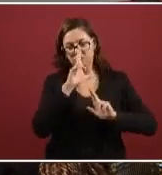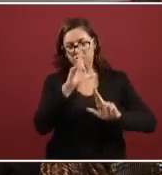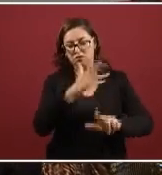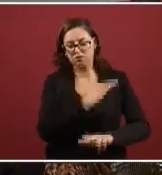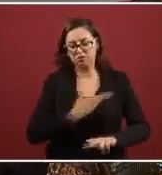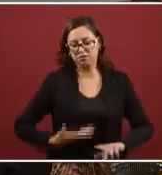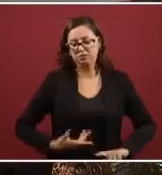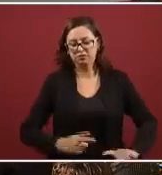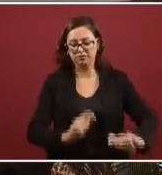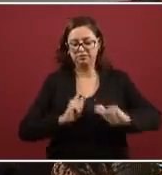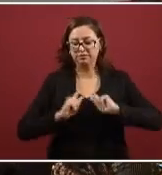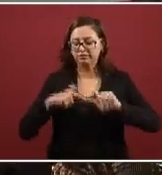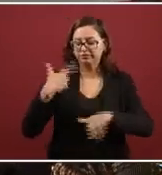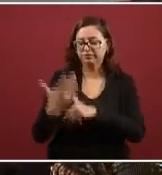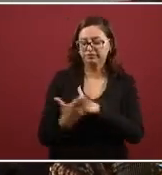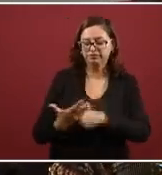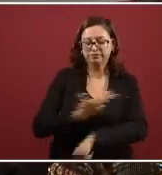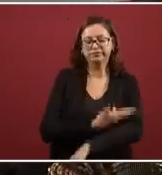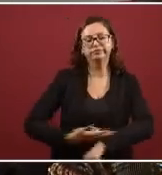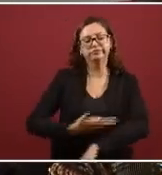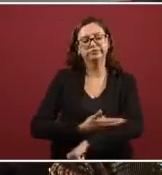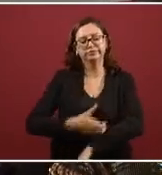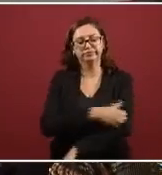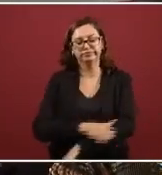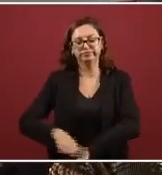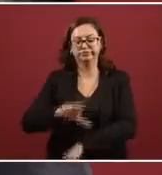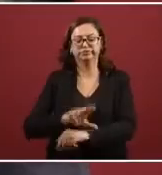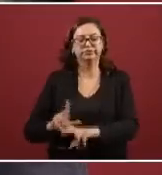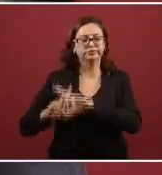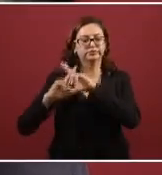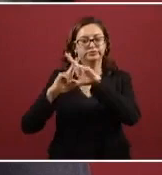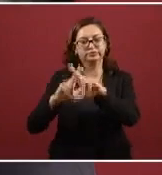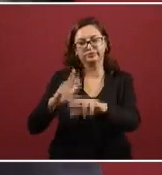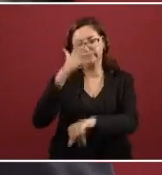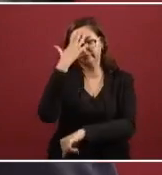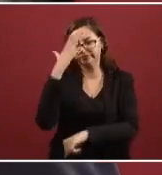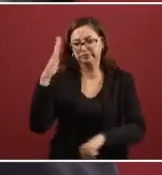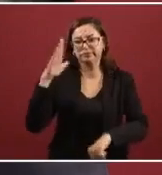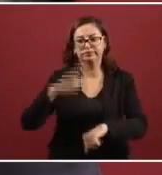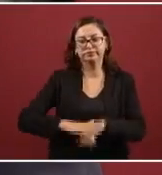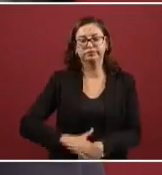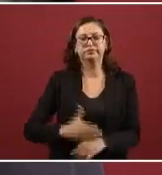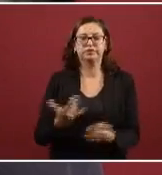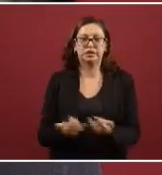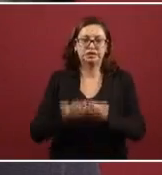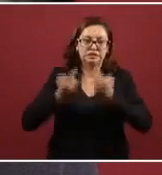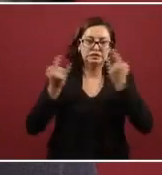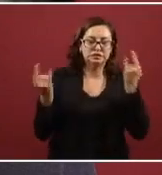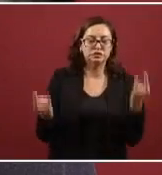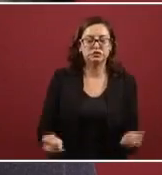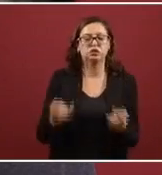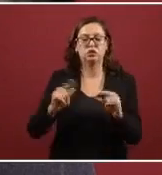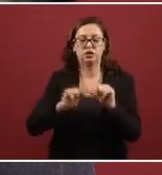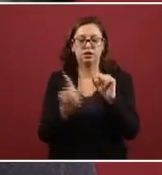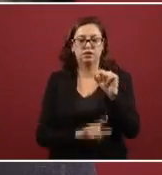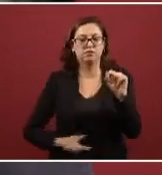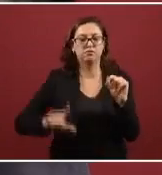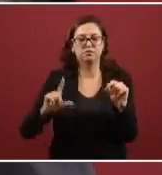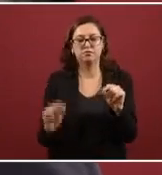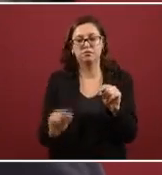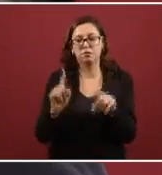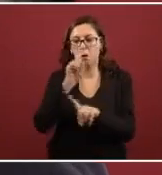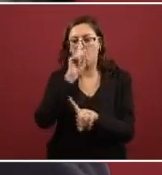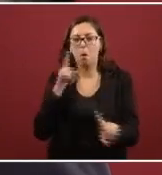coordinar las actividades de las conmemoraciones de nuestro pasado, de nuestra historia, con el objeto de que a través